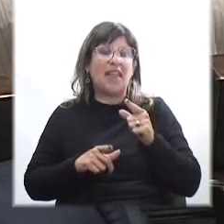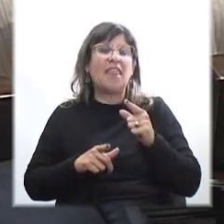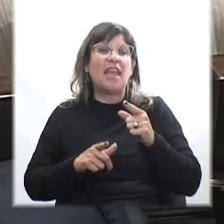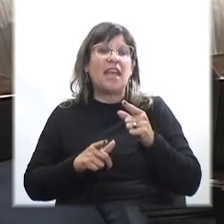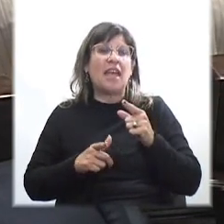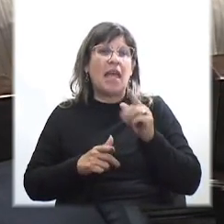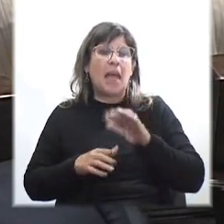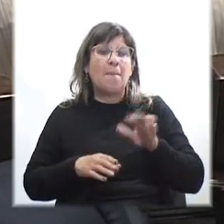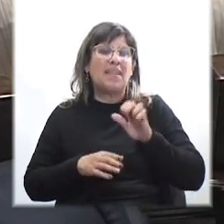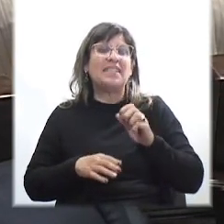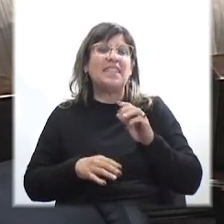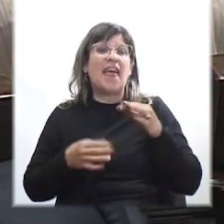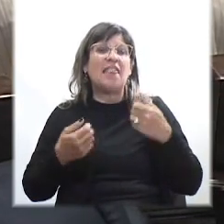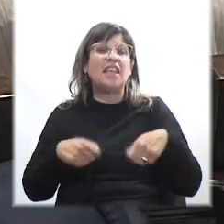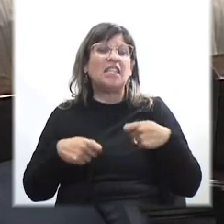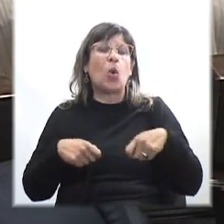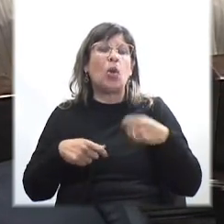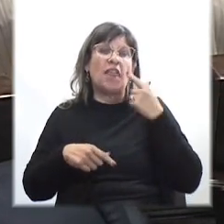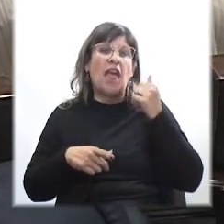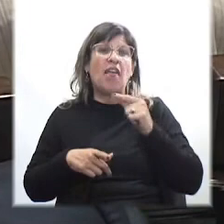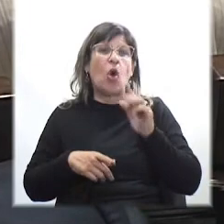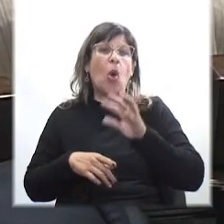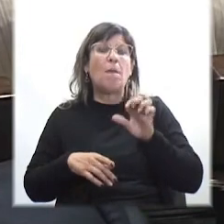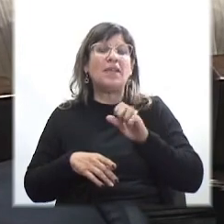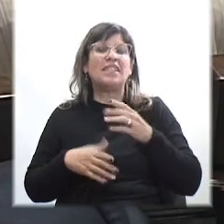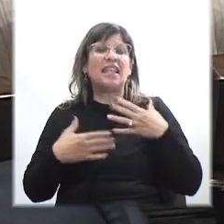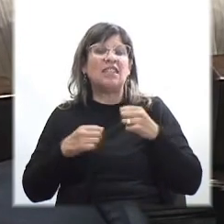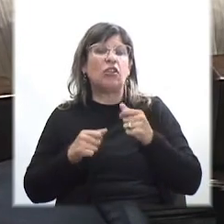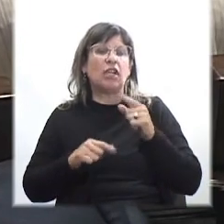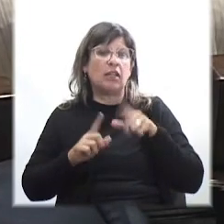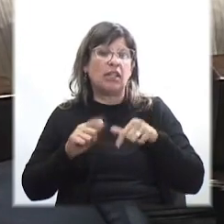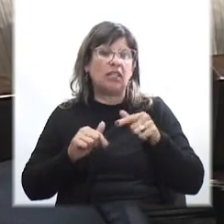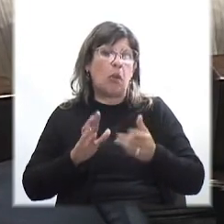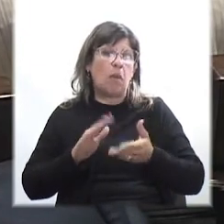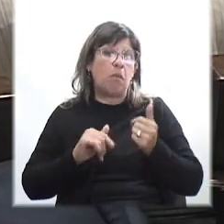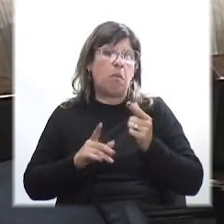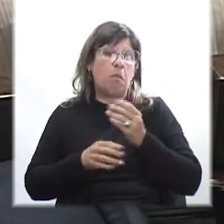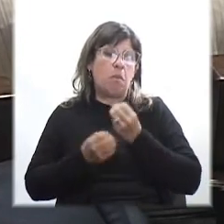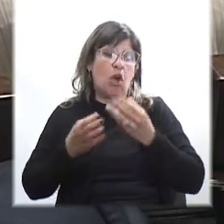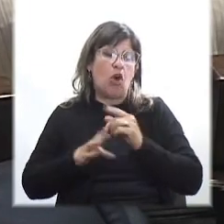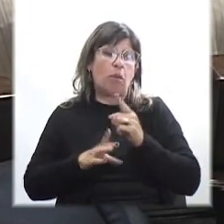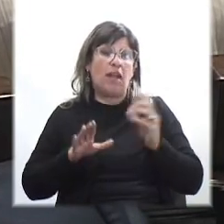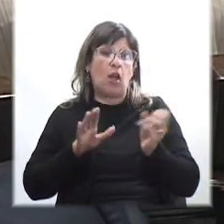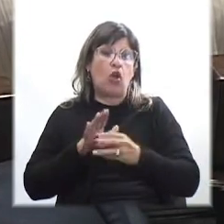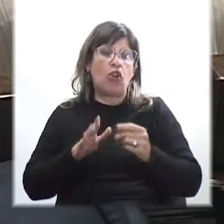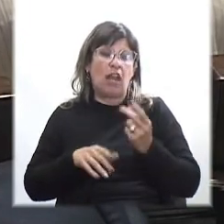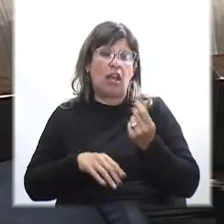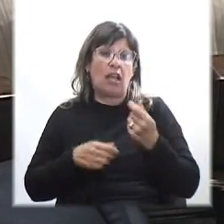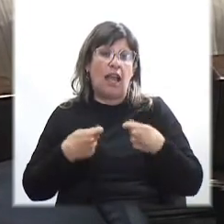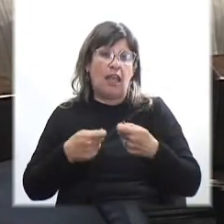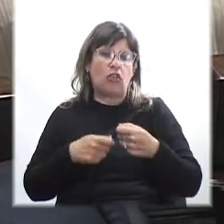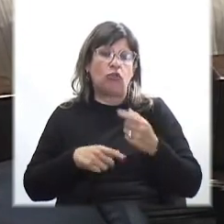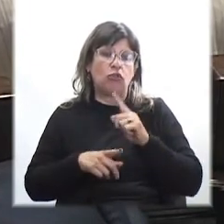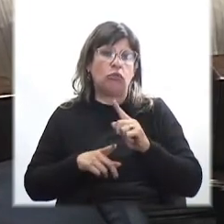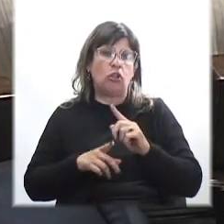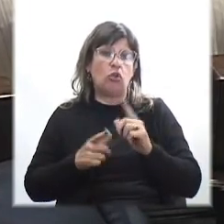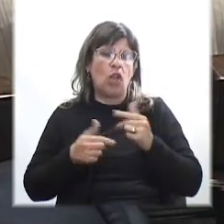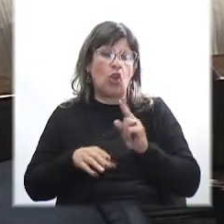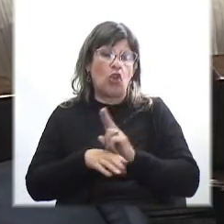aseguradoras o de empresas de salud que buscan siempre una gestión más eficaz ahorrando costos? Ningún control evitará